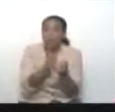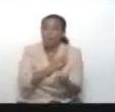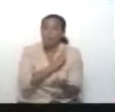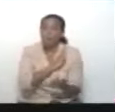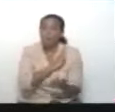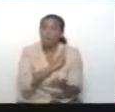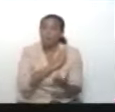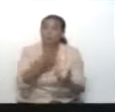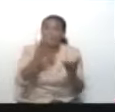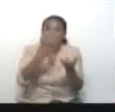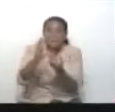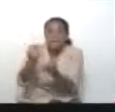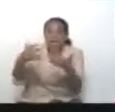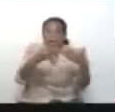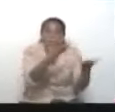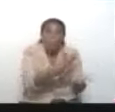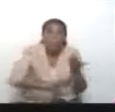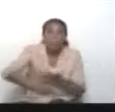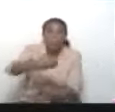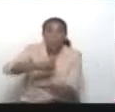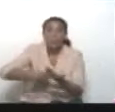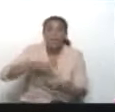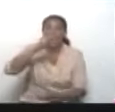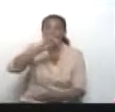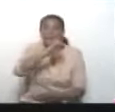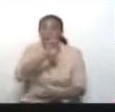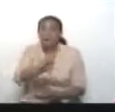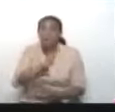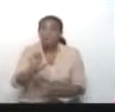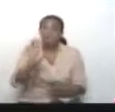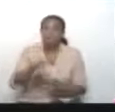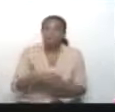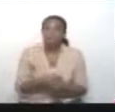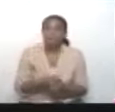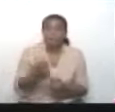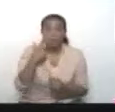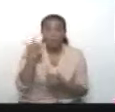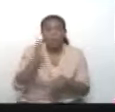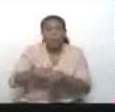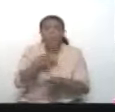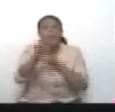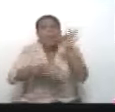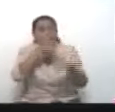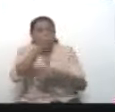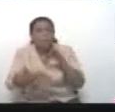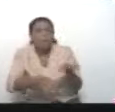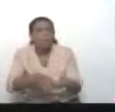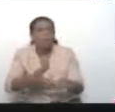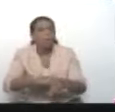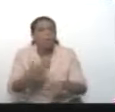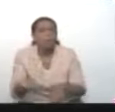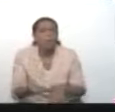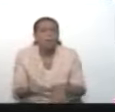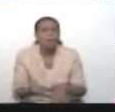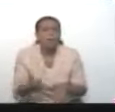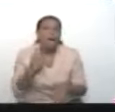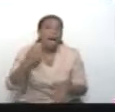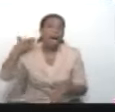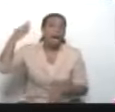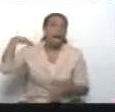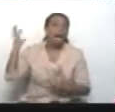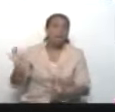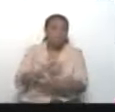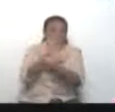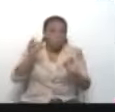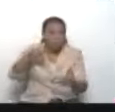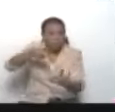los negocios, las inversiones del partido nazi. ¿Por qué digo esto? Porque el antisemitismo,